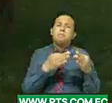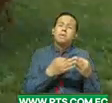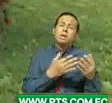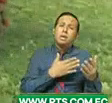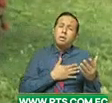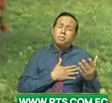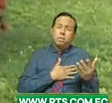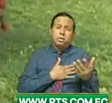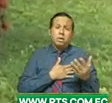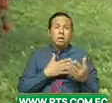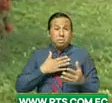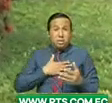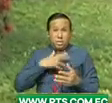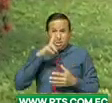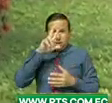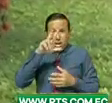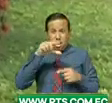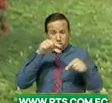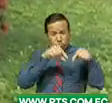tres de mis gatitas,